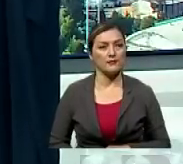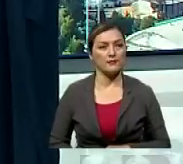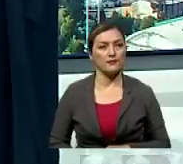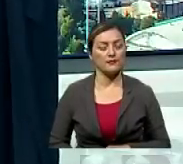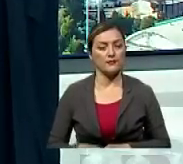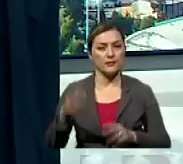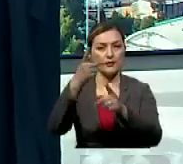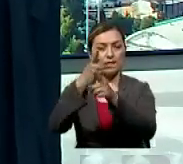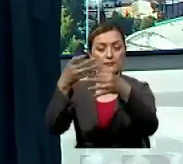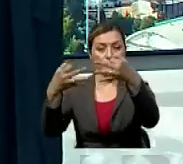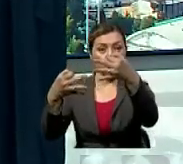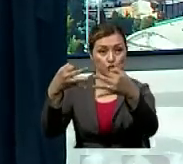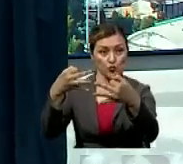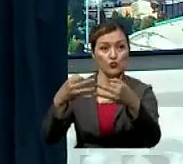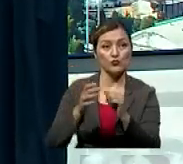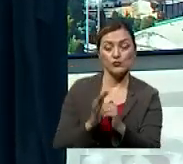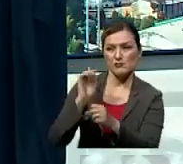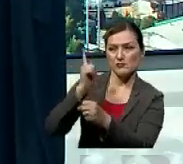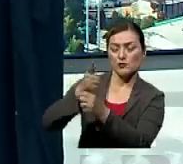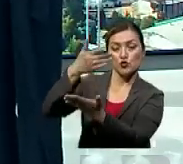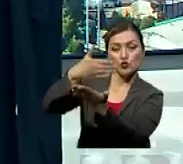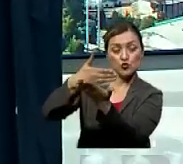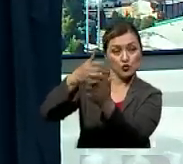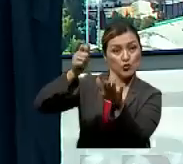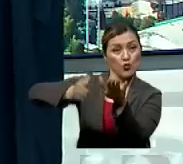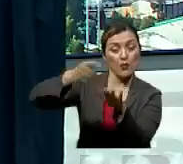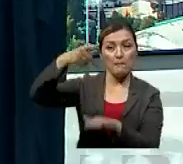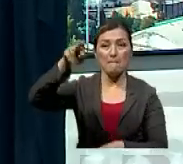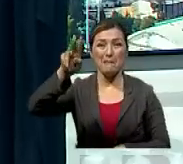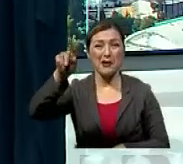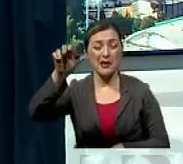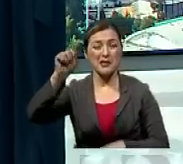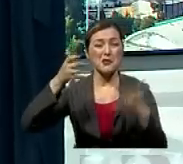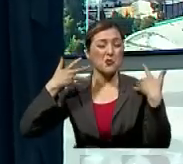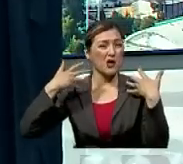Consejo de la Judicatura suspendió al juez de Guayaquil, Juan Paredes, quien en